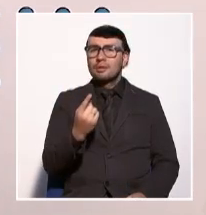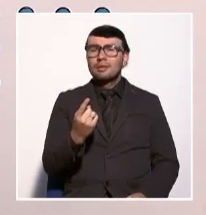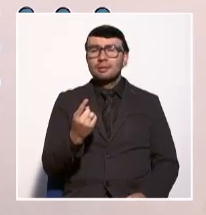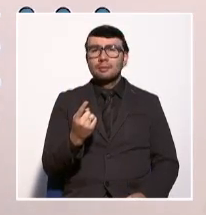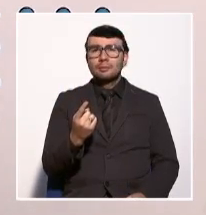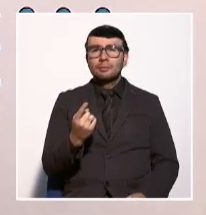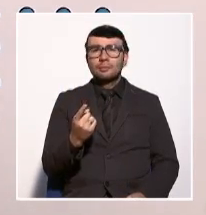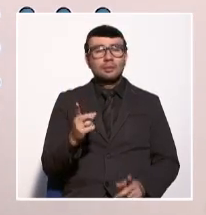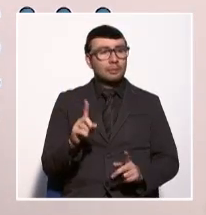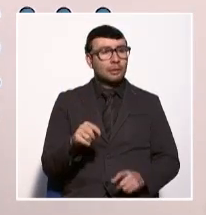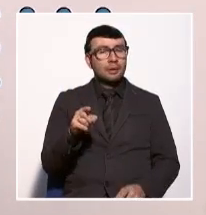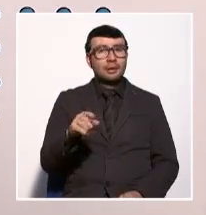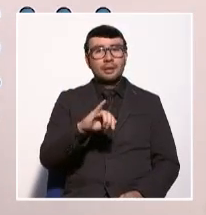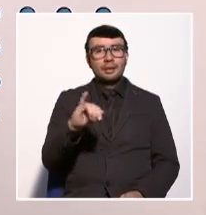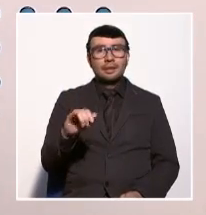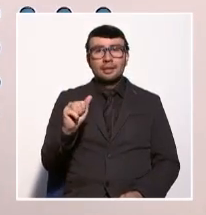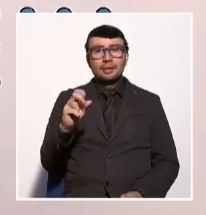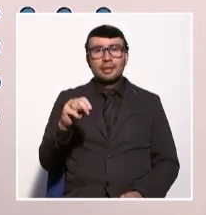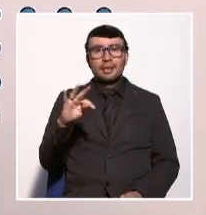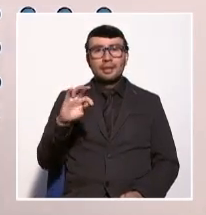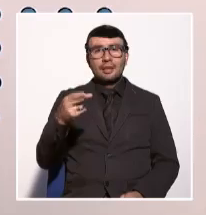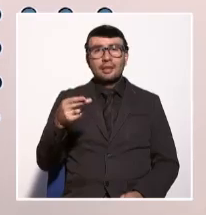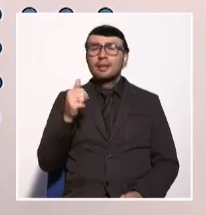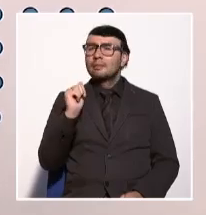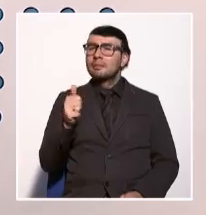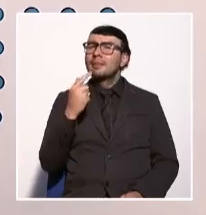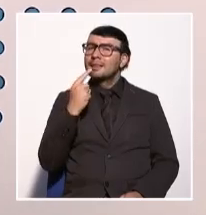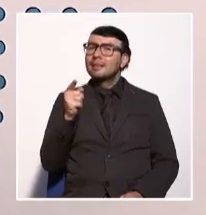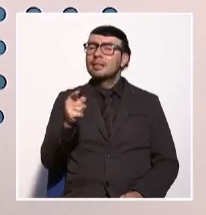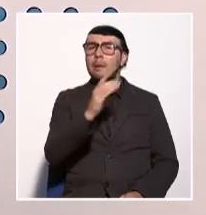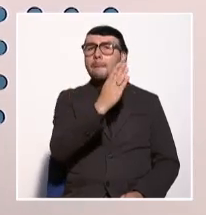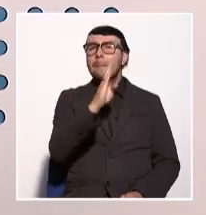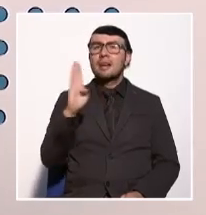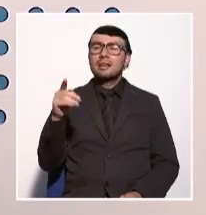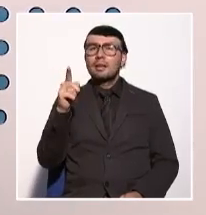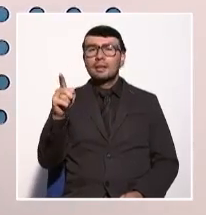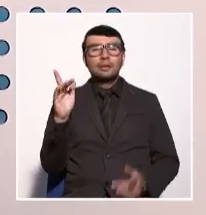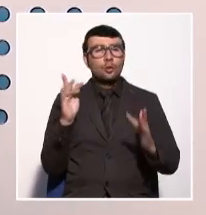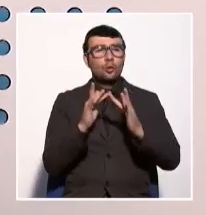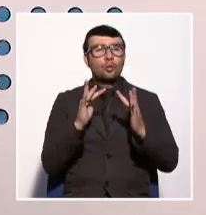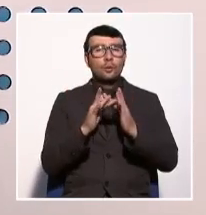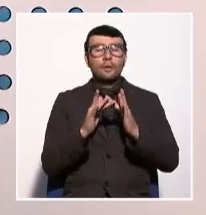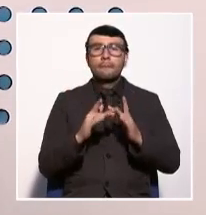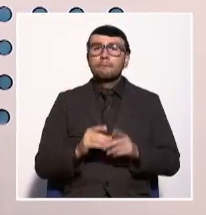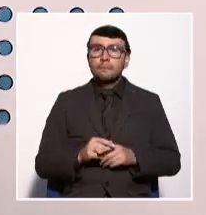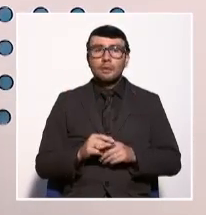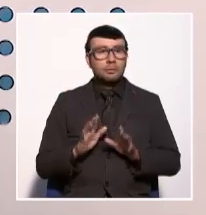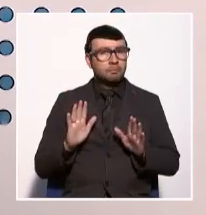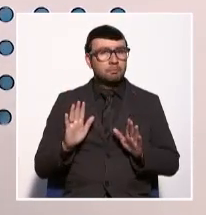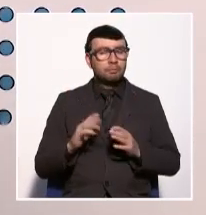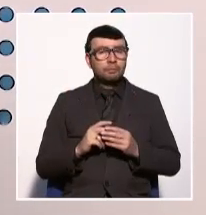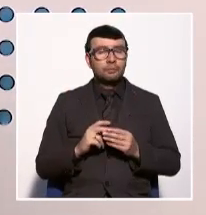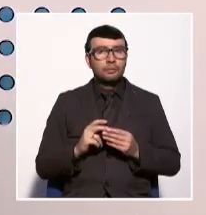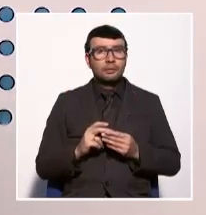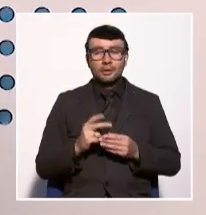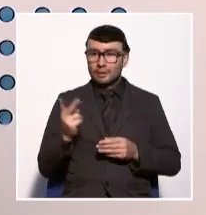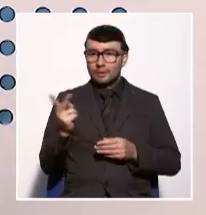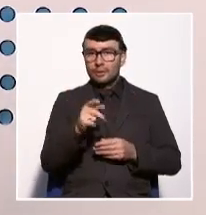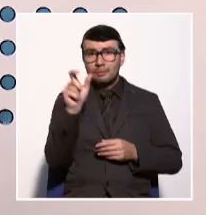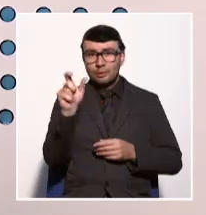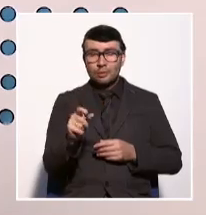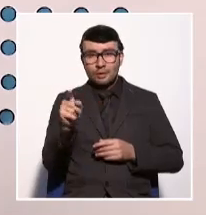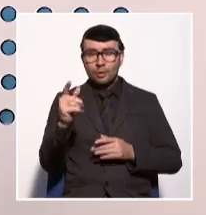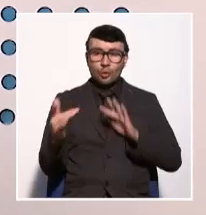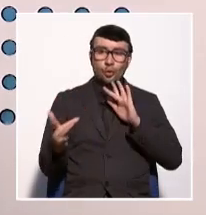aquí presente desde que ya la 'arenosa' desde barranquilla saludos y así como estas dos personas se están